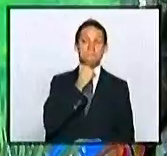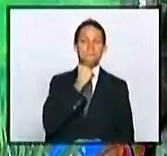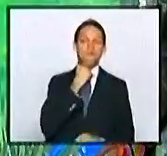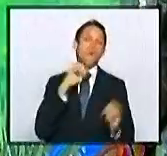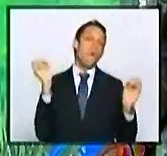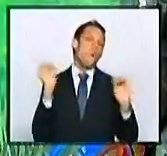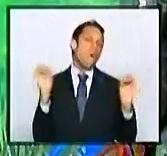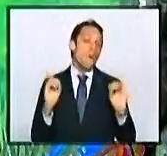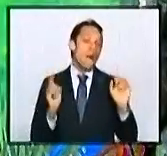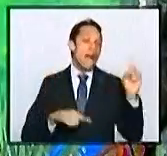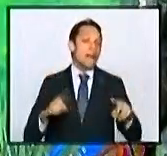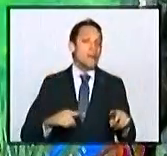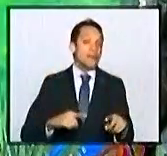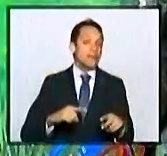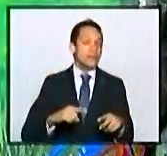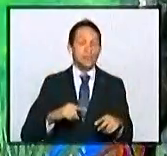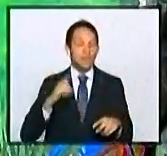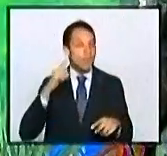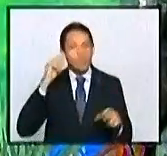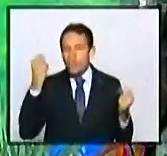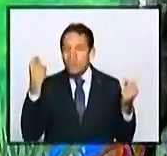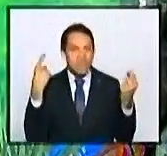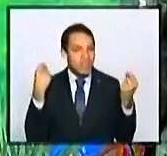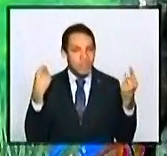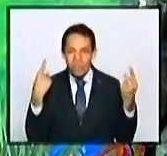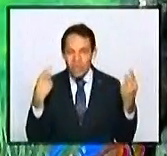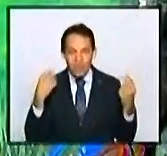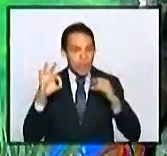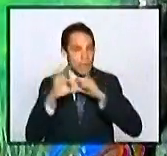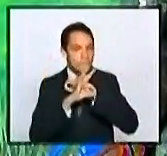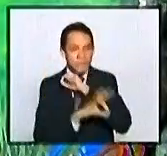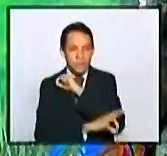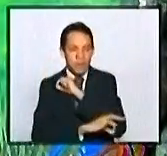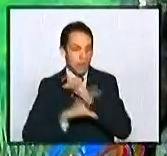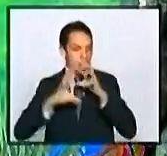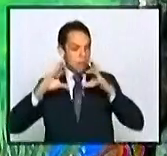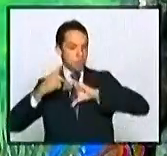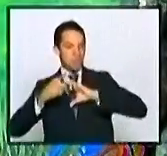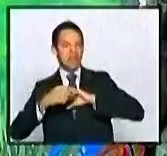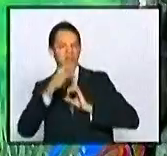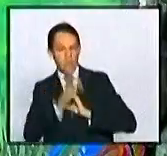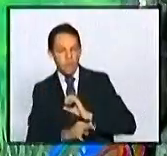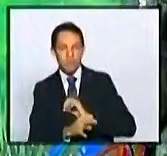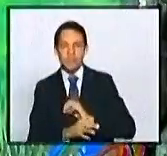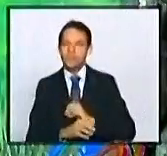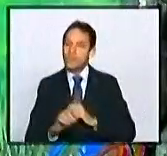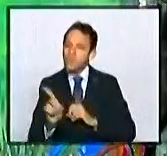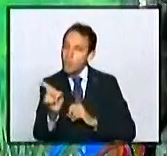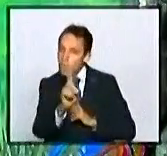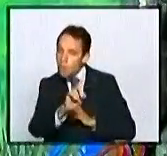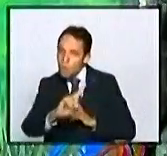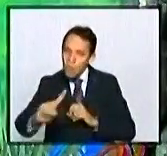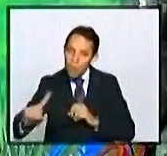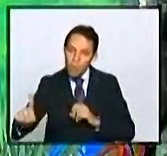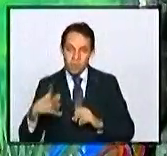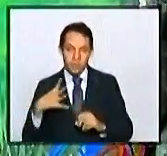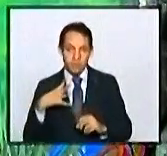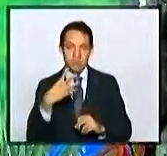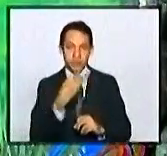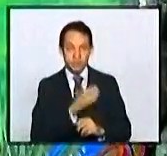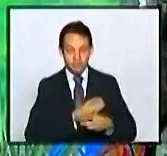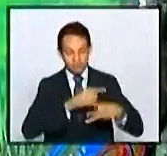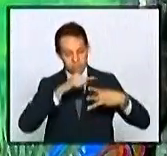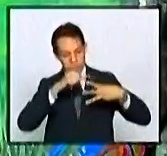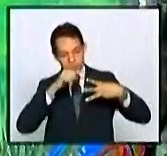o porque no han podido conocer realmente cuál es la función de estos profesionales. Nosotros en nuestro parque médico contamos con tres,